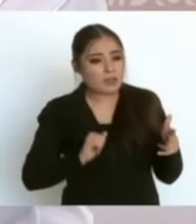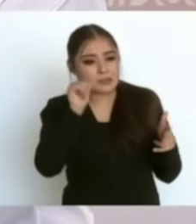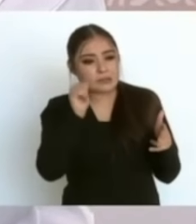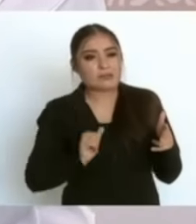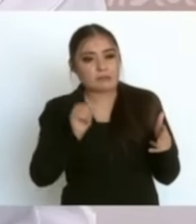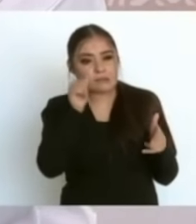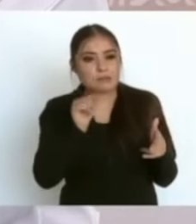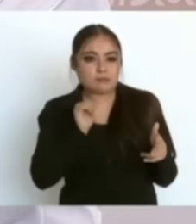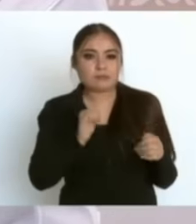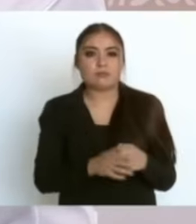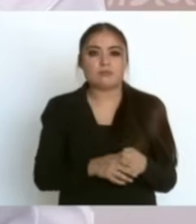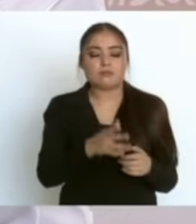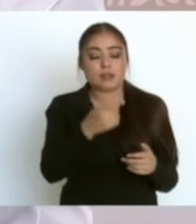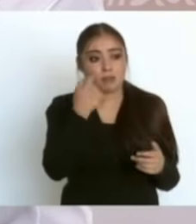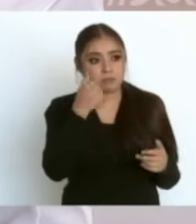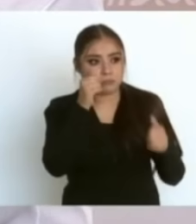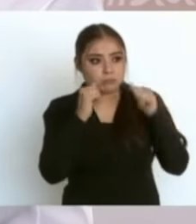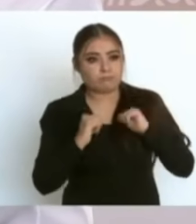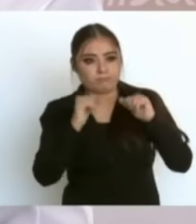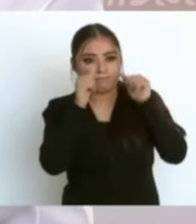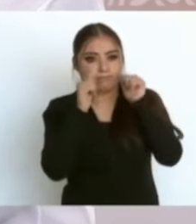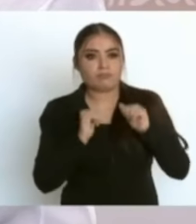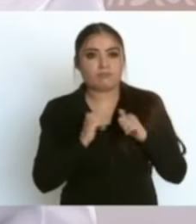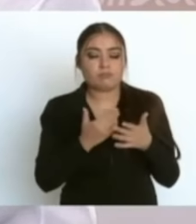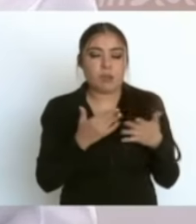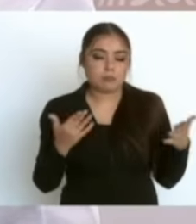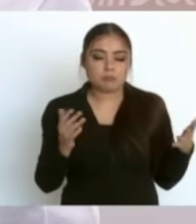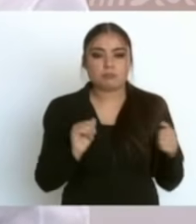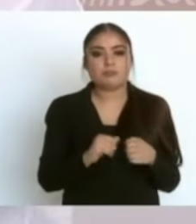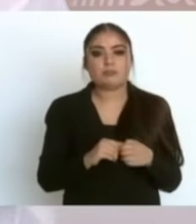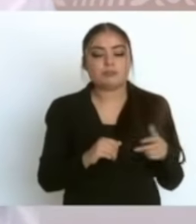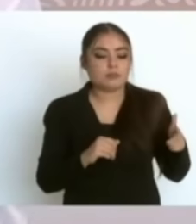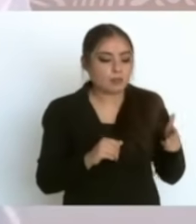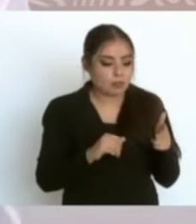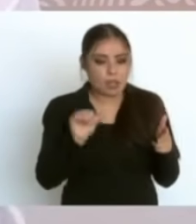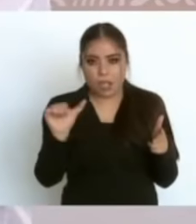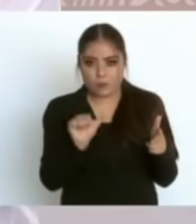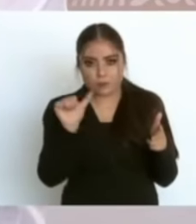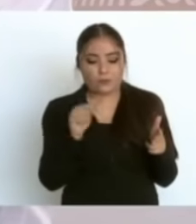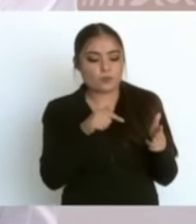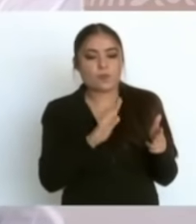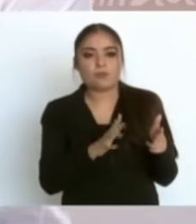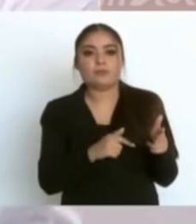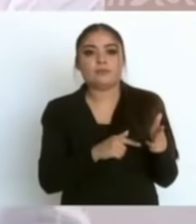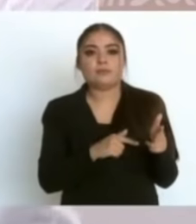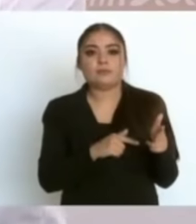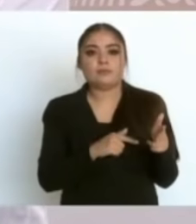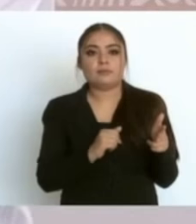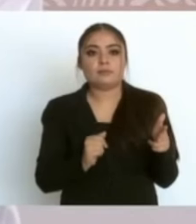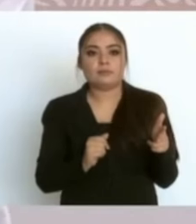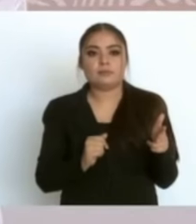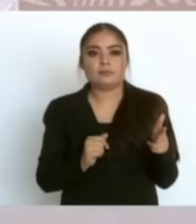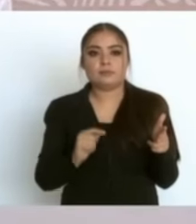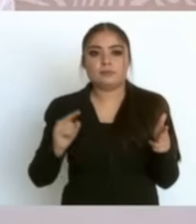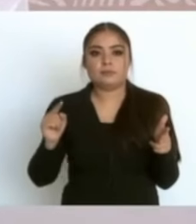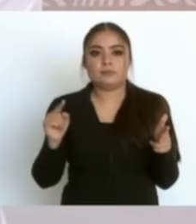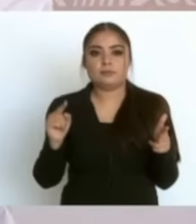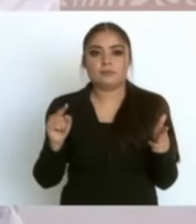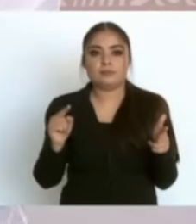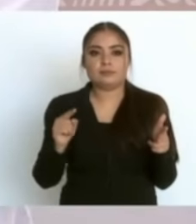que nada que se le escuche y entonces se paró el carro y con la pose de